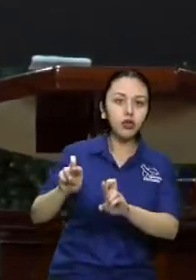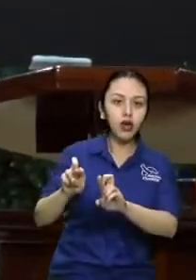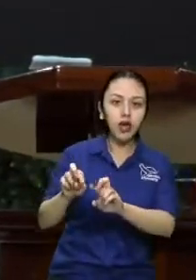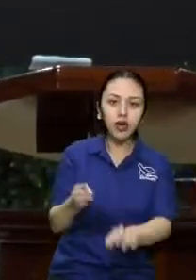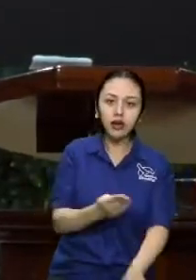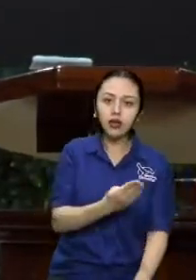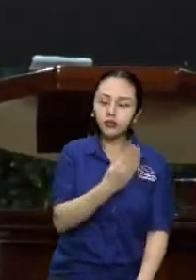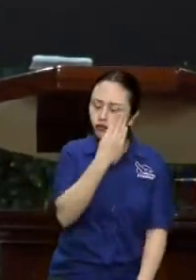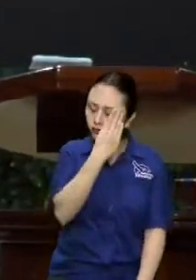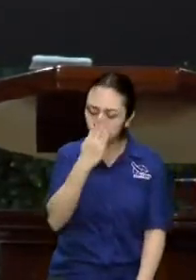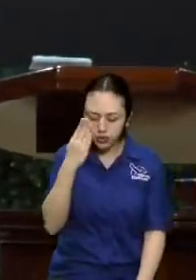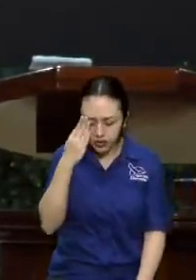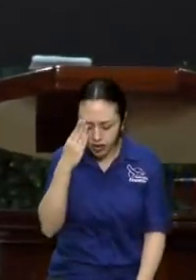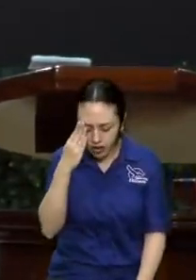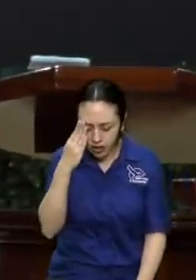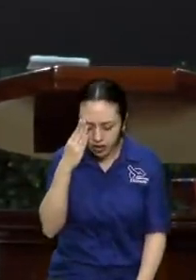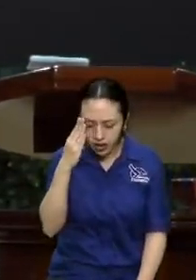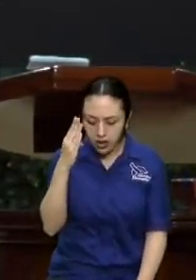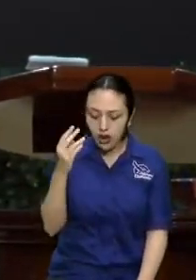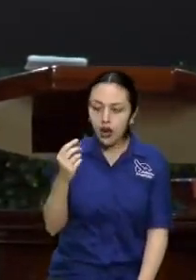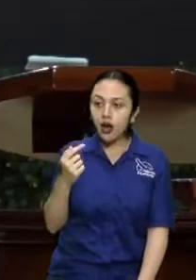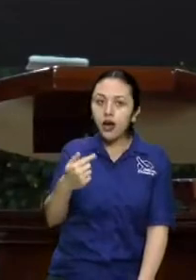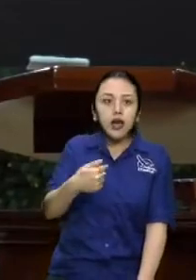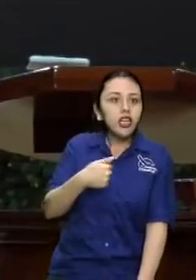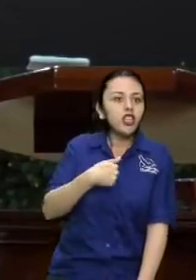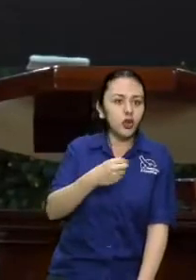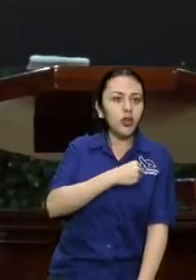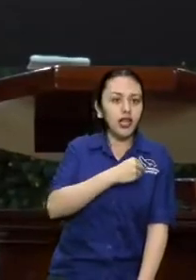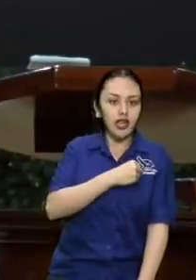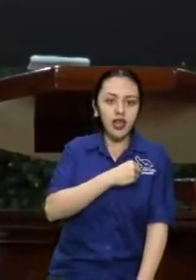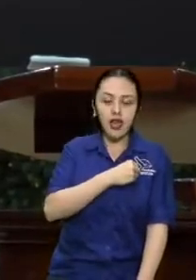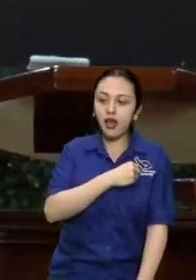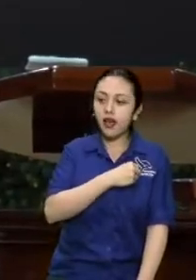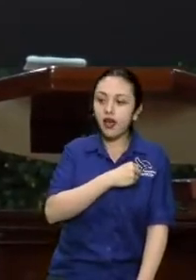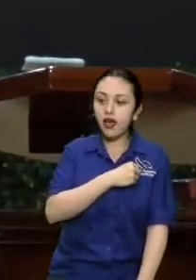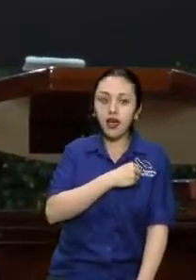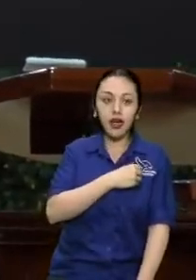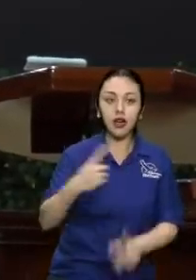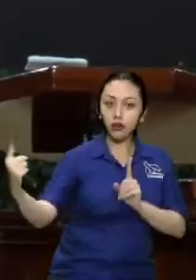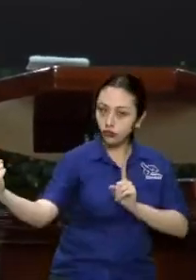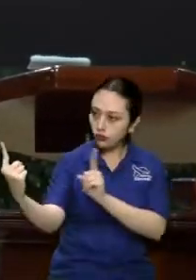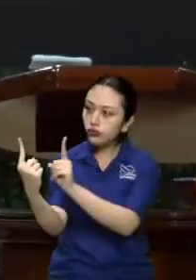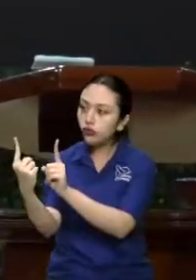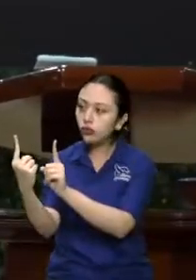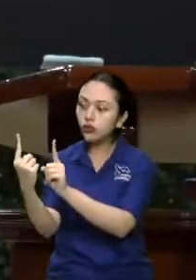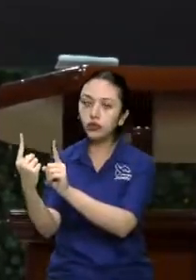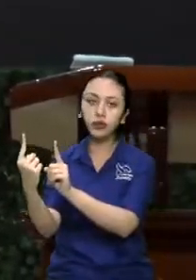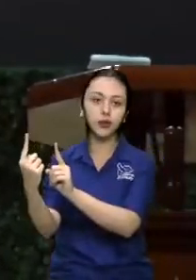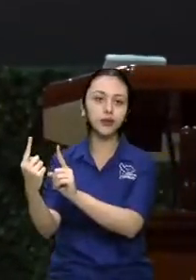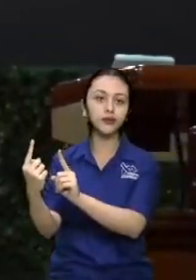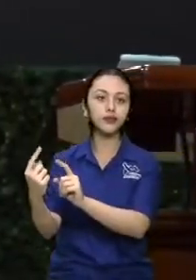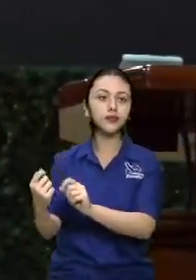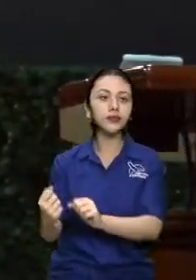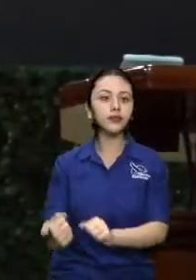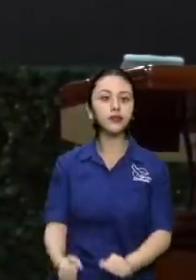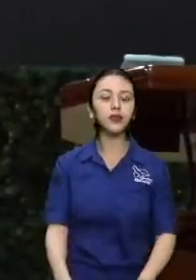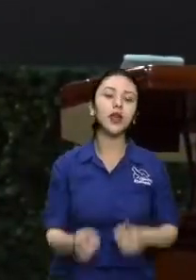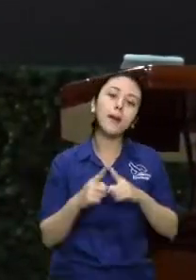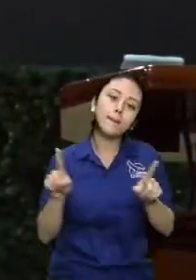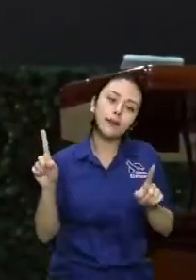Pero no me bajé, no va a creer, ¡ala, qué testimonio el que va a contar el apóstol! No me bajé, hombre. Todavía tengo